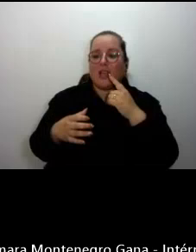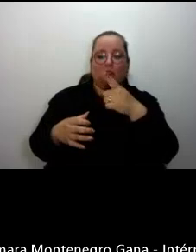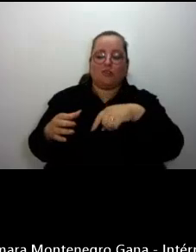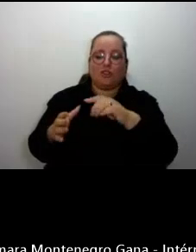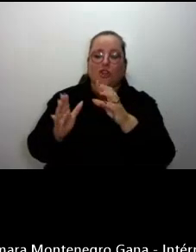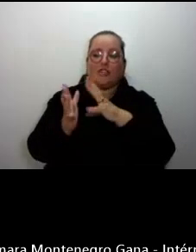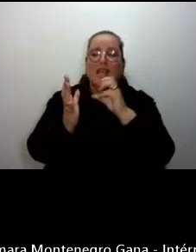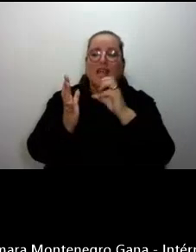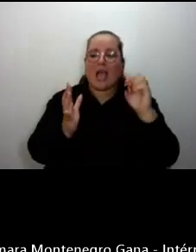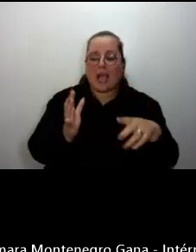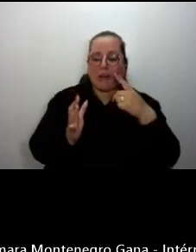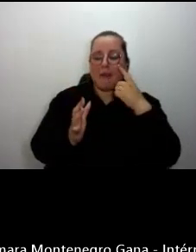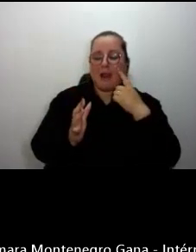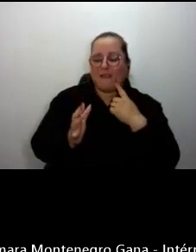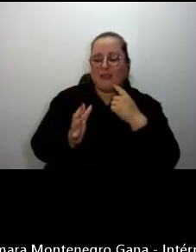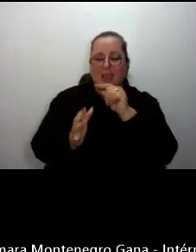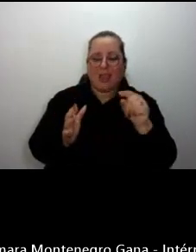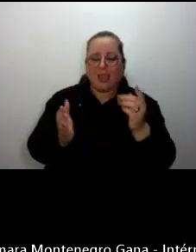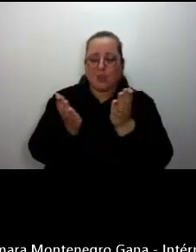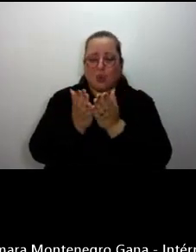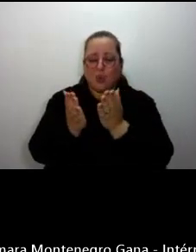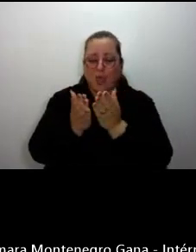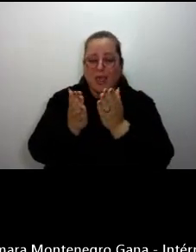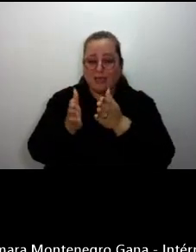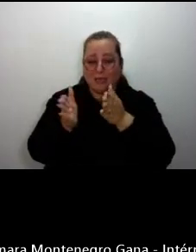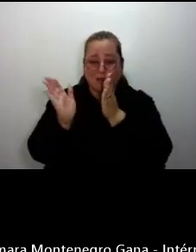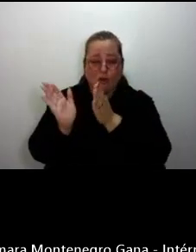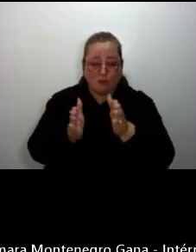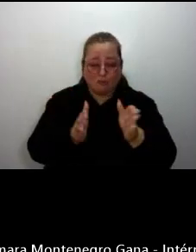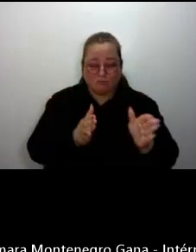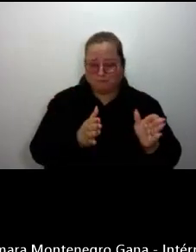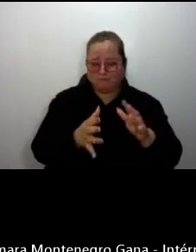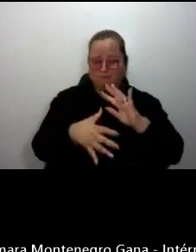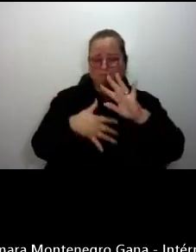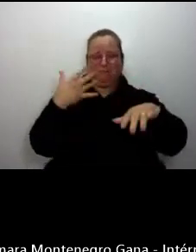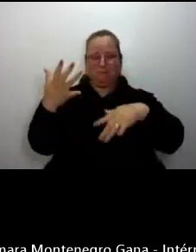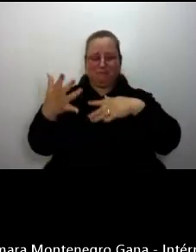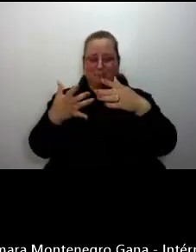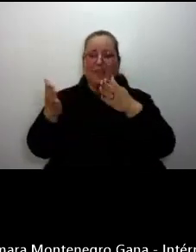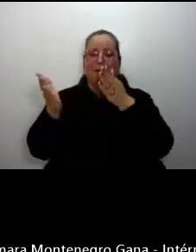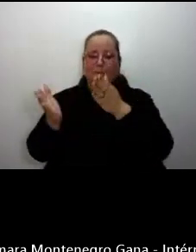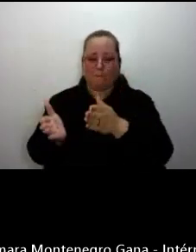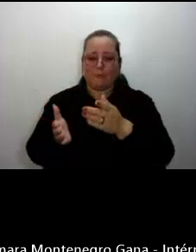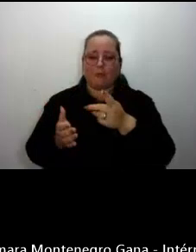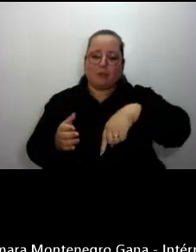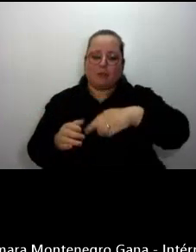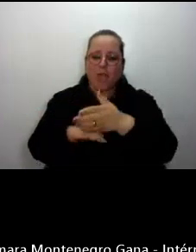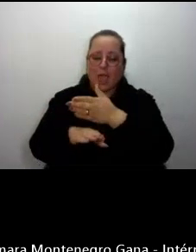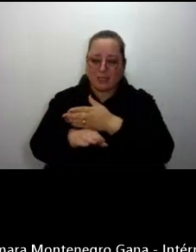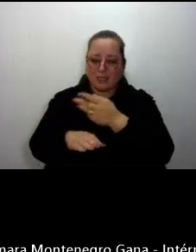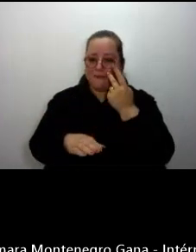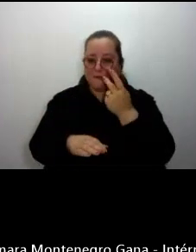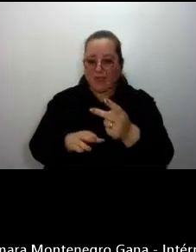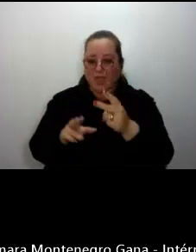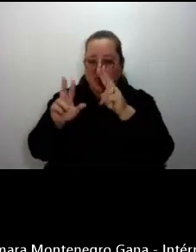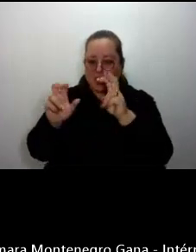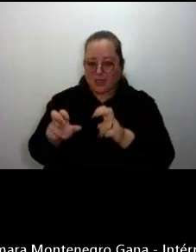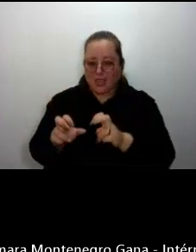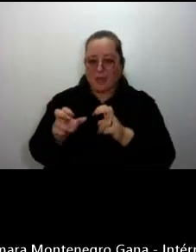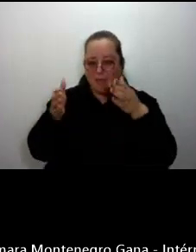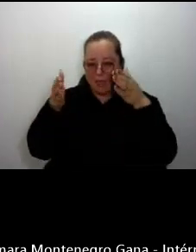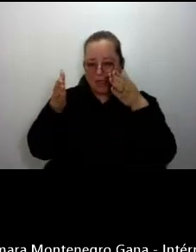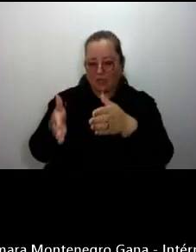de desregulación y así facilitar una respuesta adecuada a este episodio. Entonces, esos son los elementos que debiésemos considerar al menos, ¿verdad?, en este eje mucho